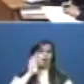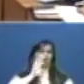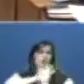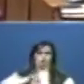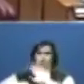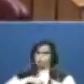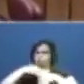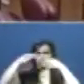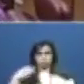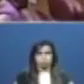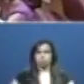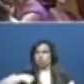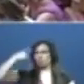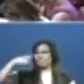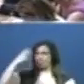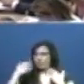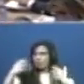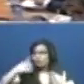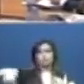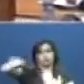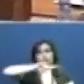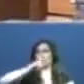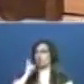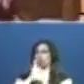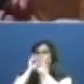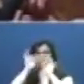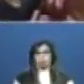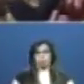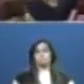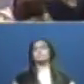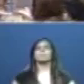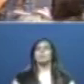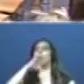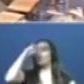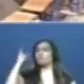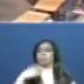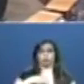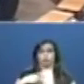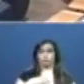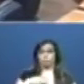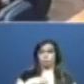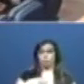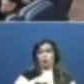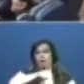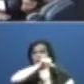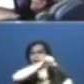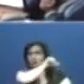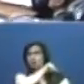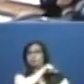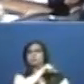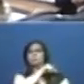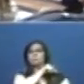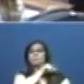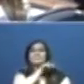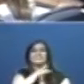convencido en esta sala todos rechazamos tampoco podemos olvidar que todo lo anterior forma parte a su vez